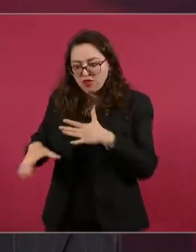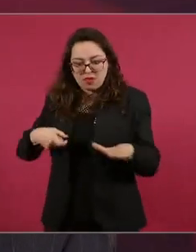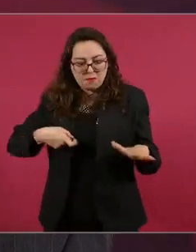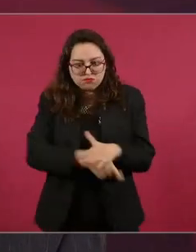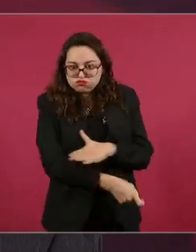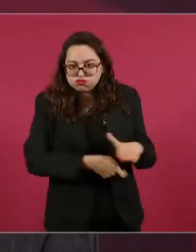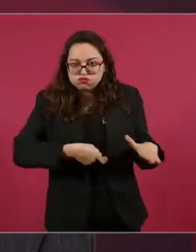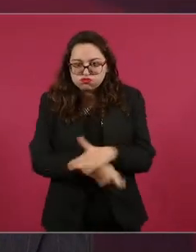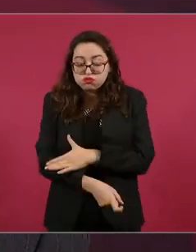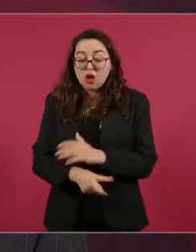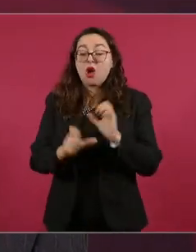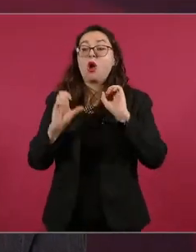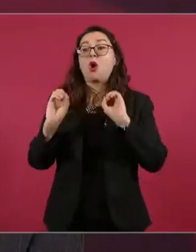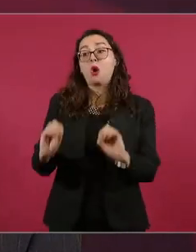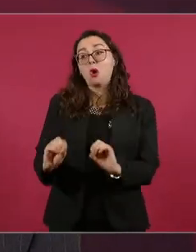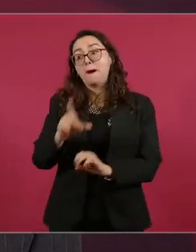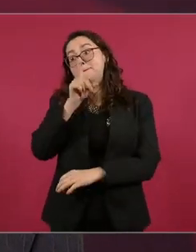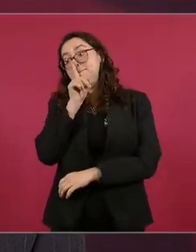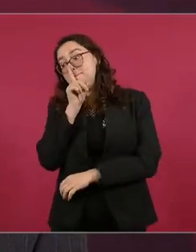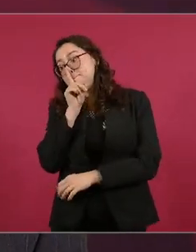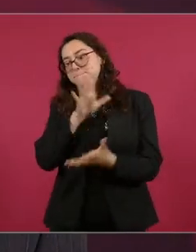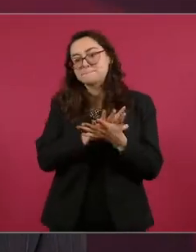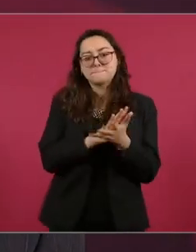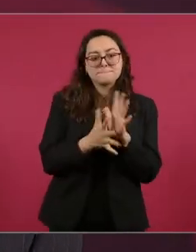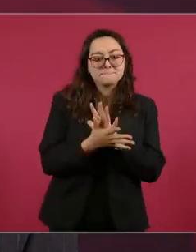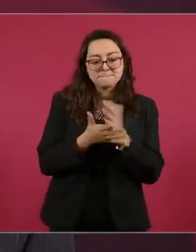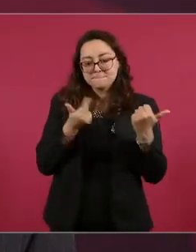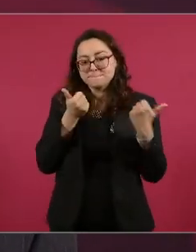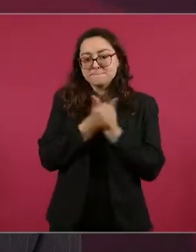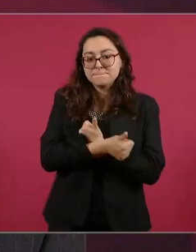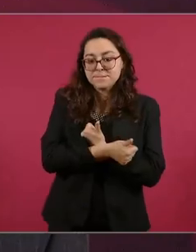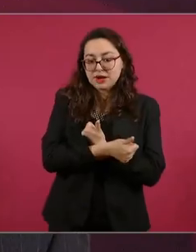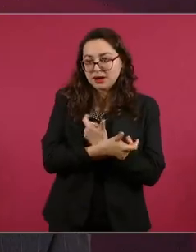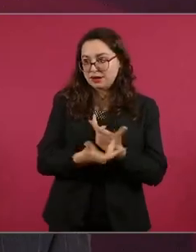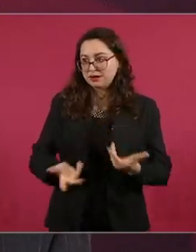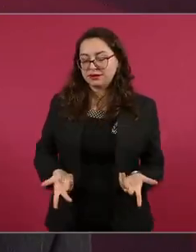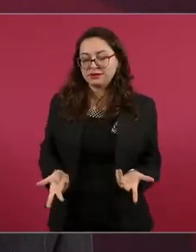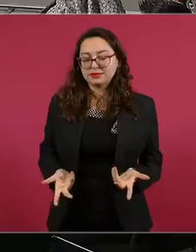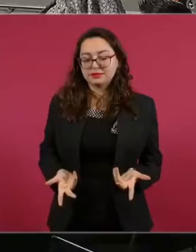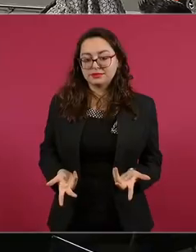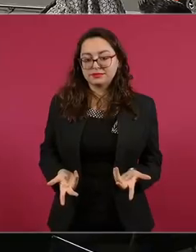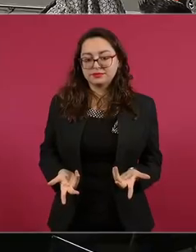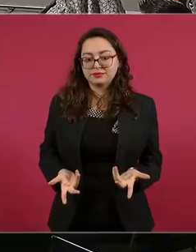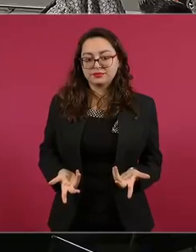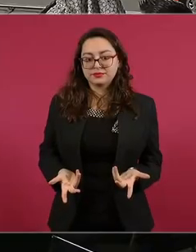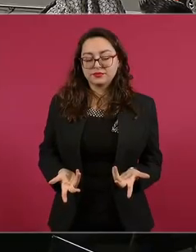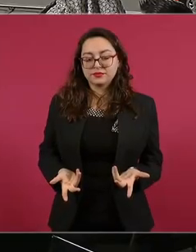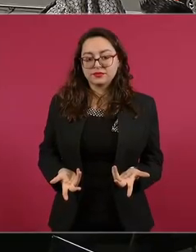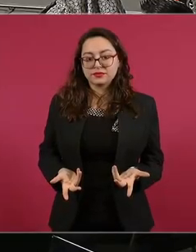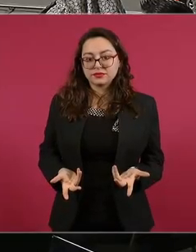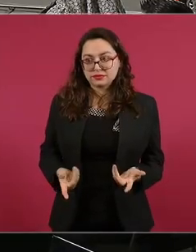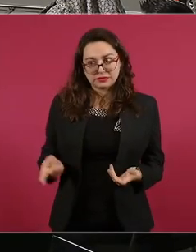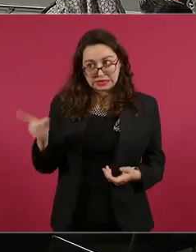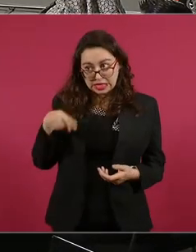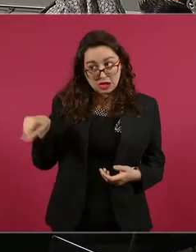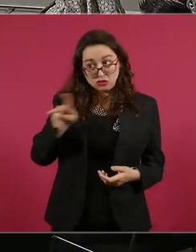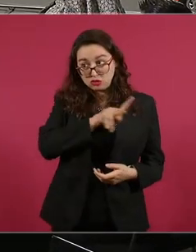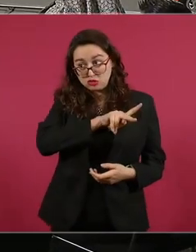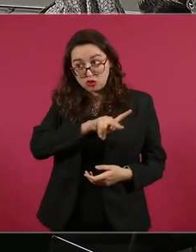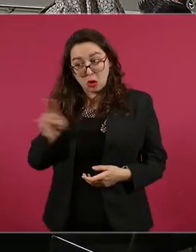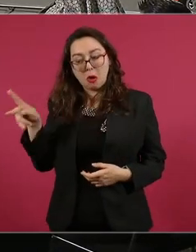o guardaron silencio cómplice cuando enfrentábamos esas campañas de